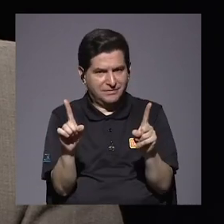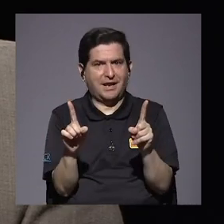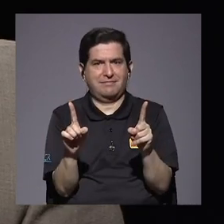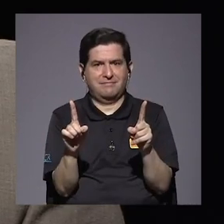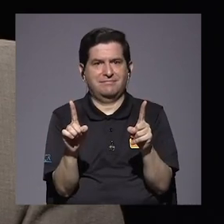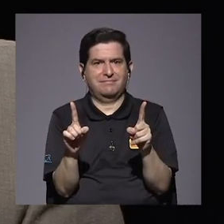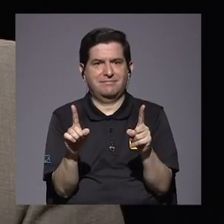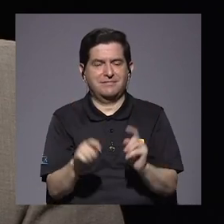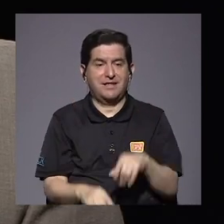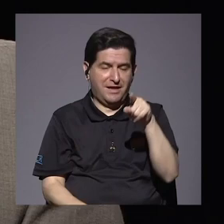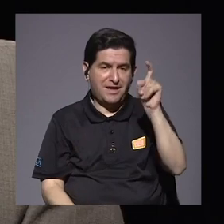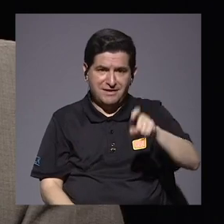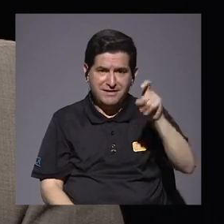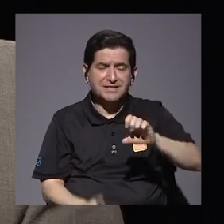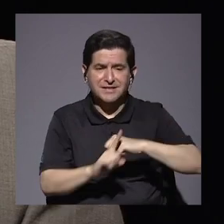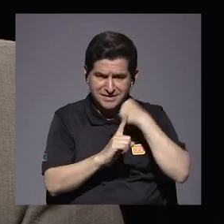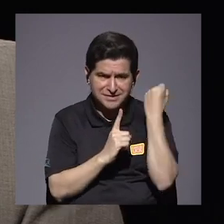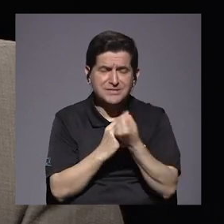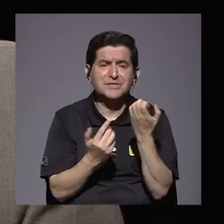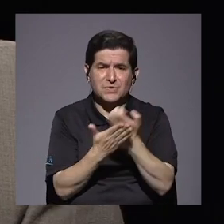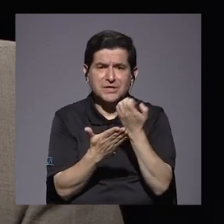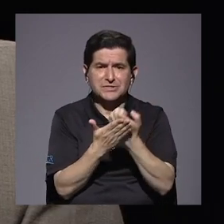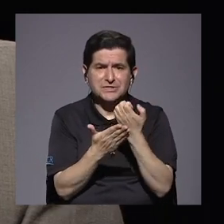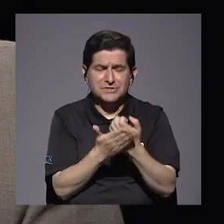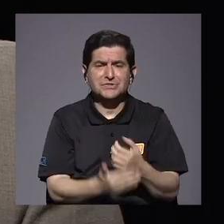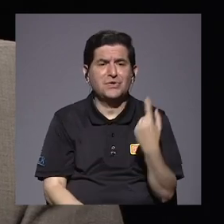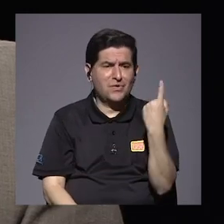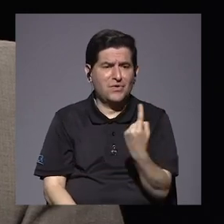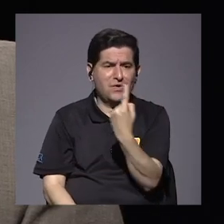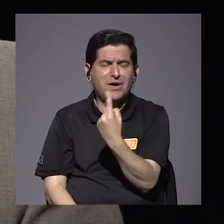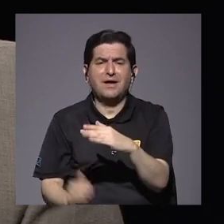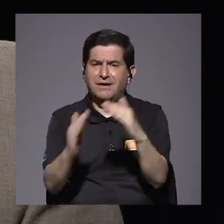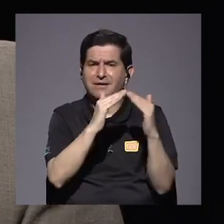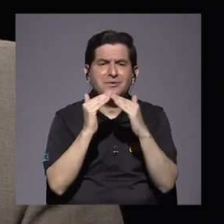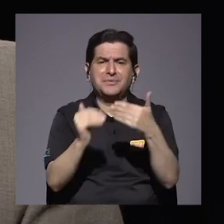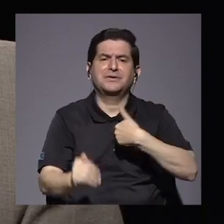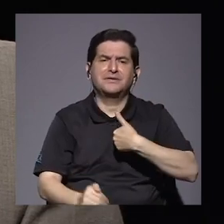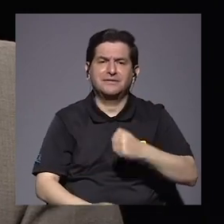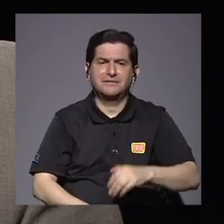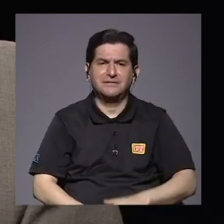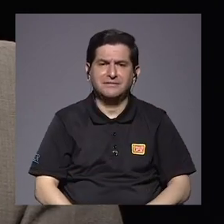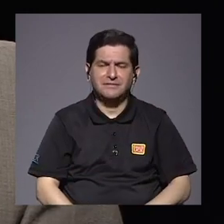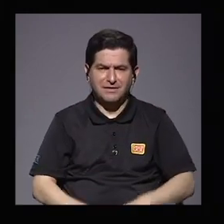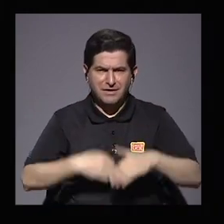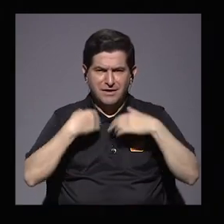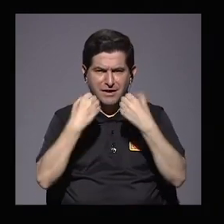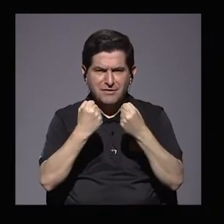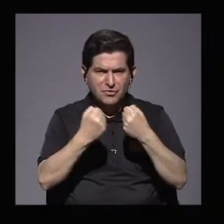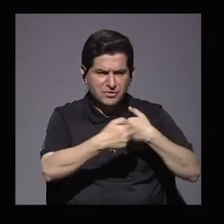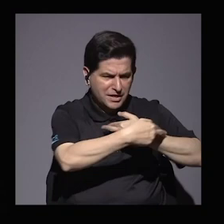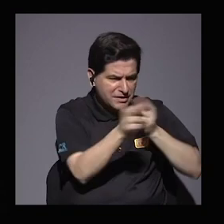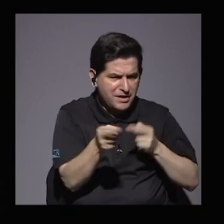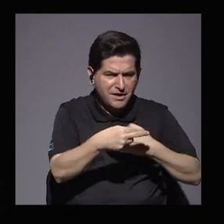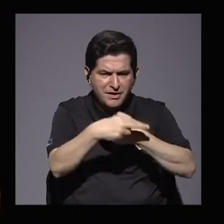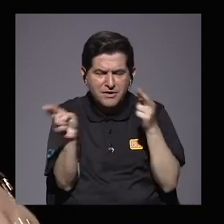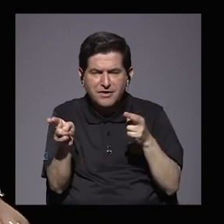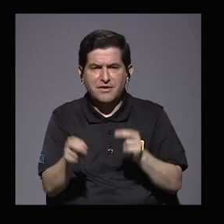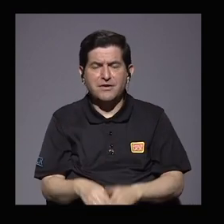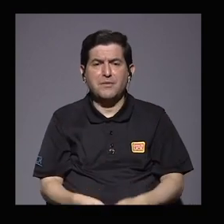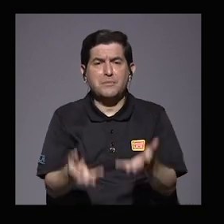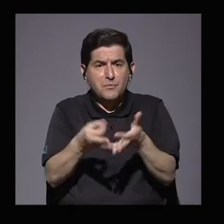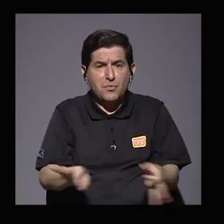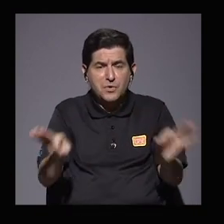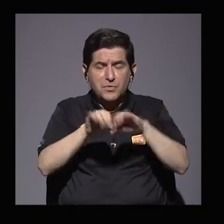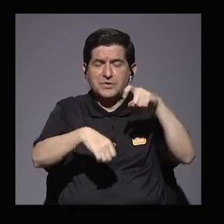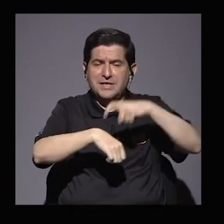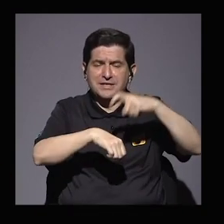diferente, porque así lo requiere la situación socioeconómica que vive cada una de sus comunidades. El fortalecer la regionalización, factor